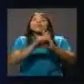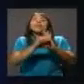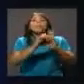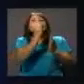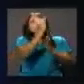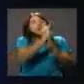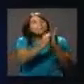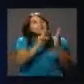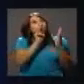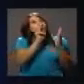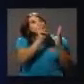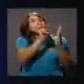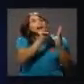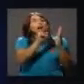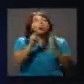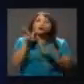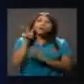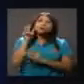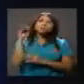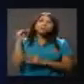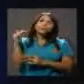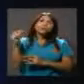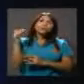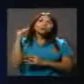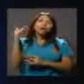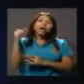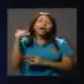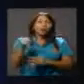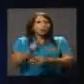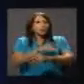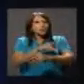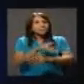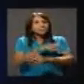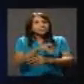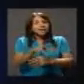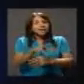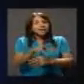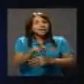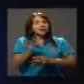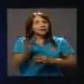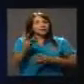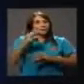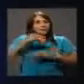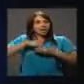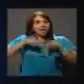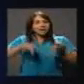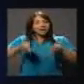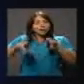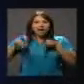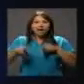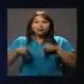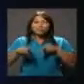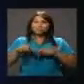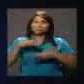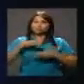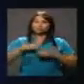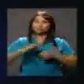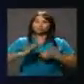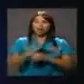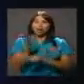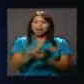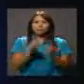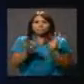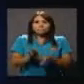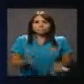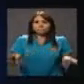de música una poesía etcétera le están llenando al ser humano algo verdaderamente importante porque